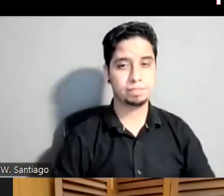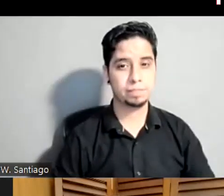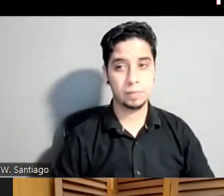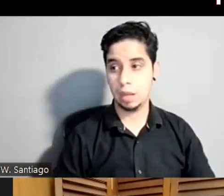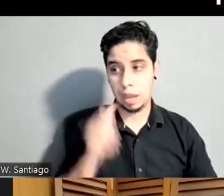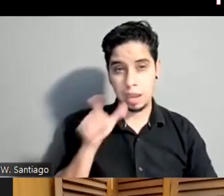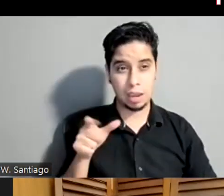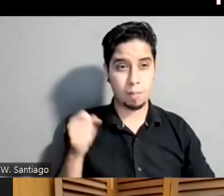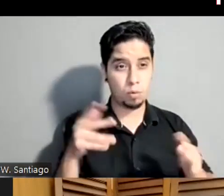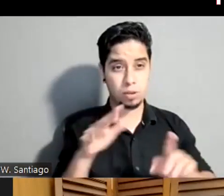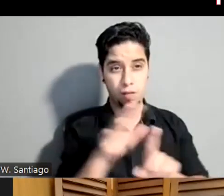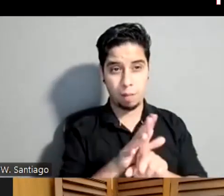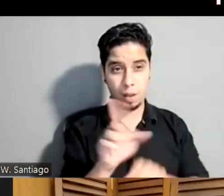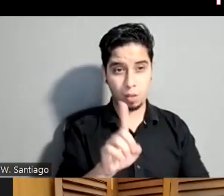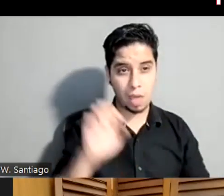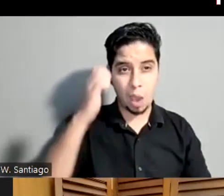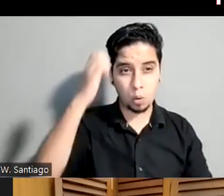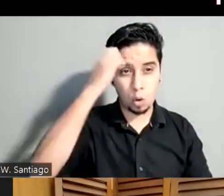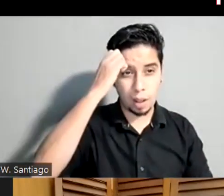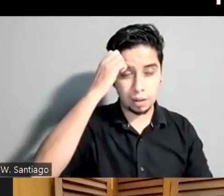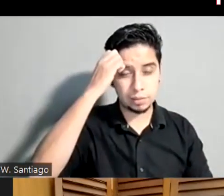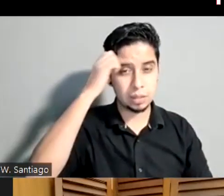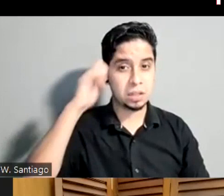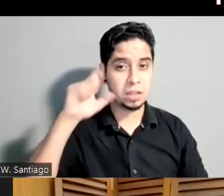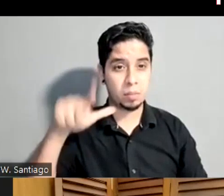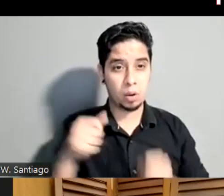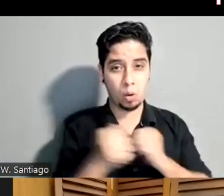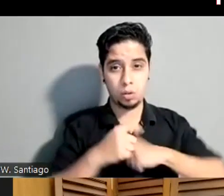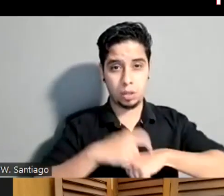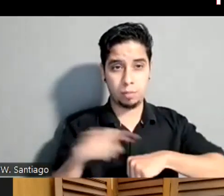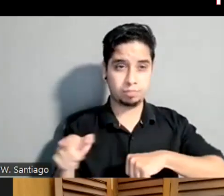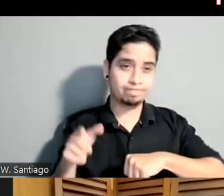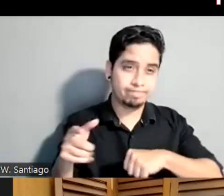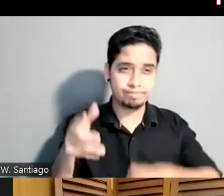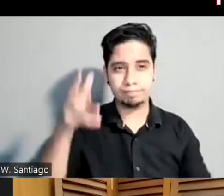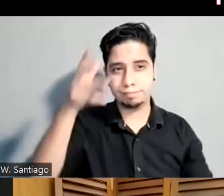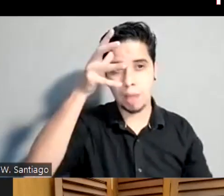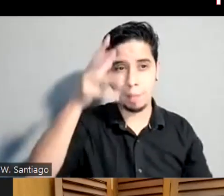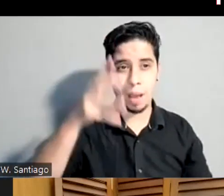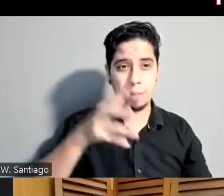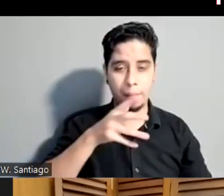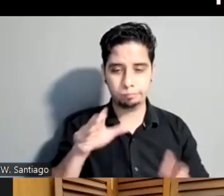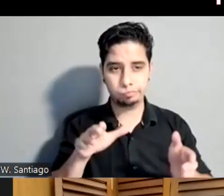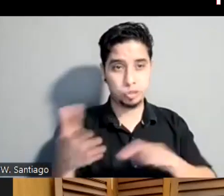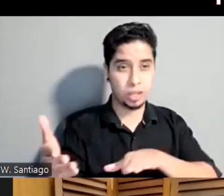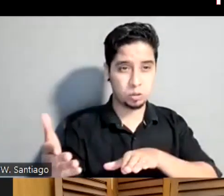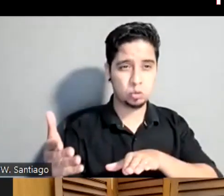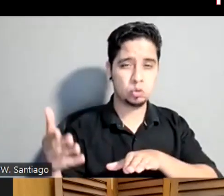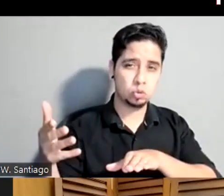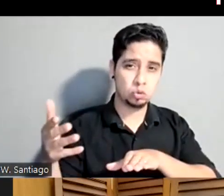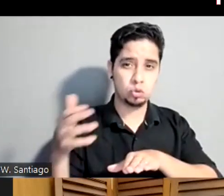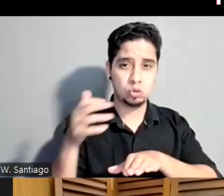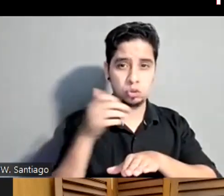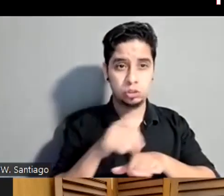Europa. De momento, se murieron sus papás. Ella estaba estudiando allá, se murieron sus papás acá. Y ella se